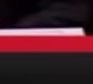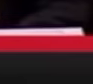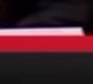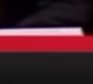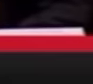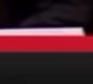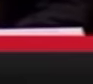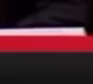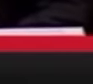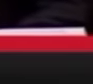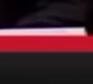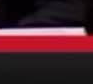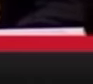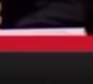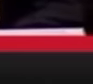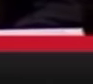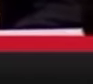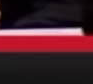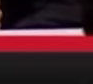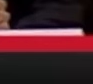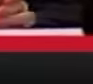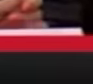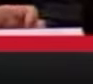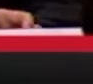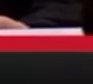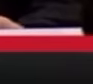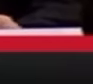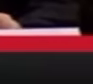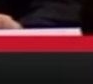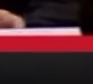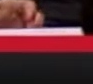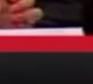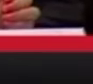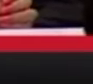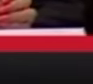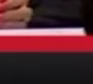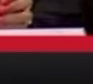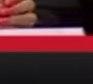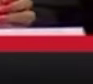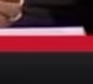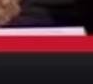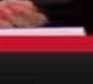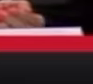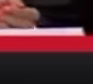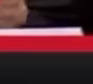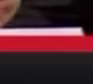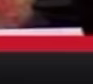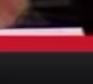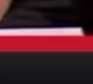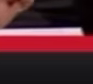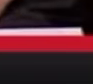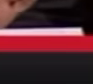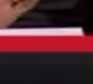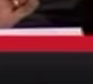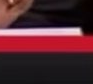modificación indebida del contrato de concesión de línea amarilla en el año 2011, la gestión pasada suscribió